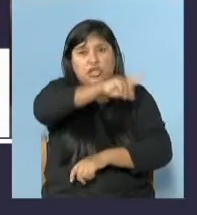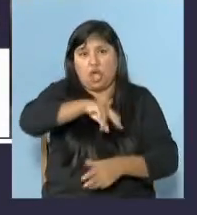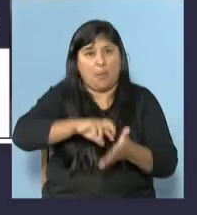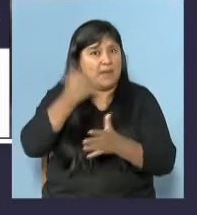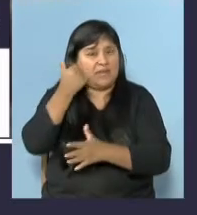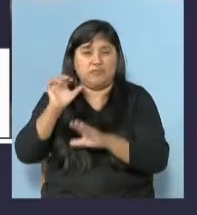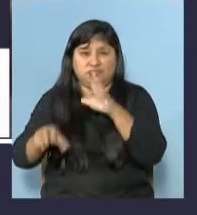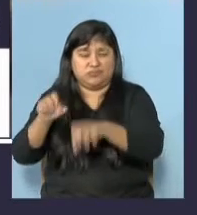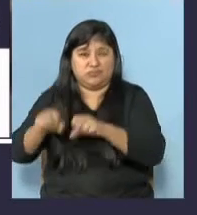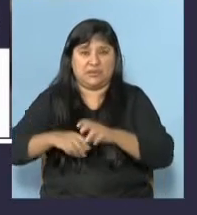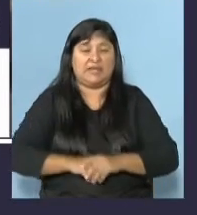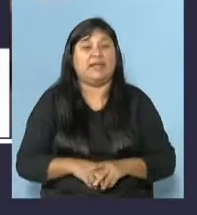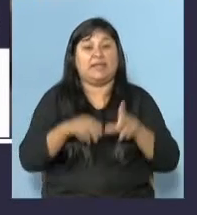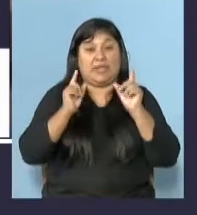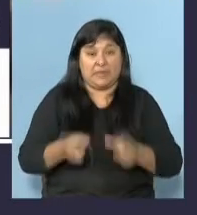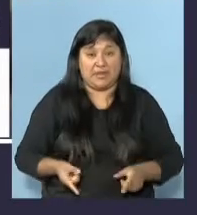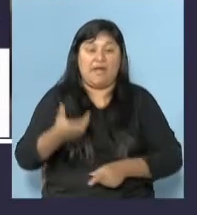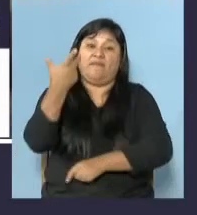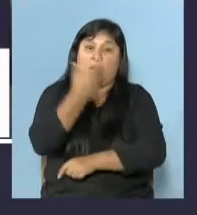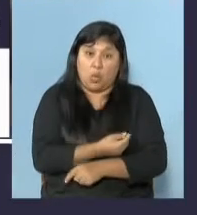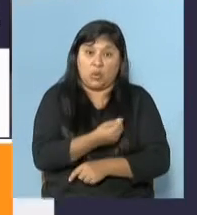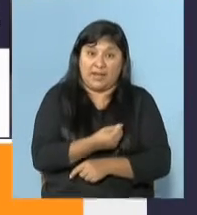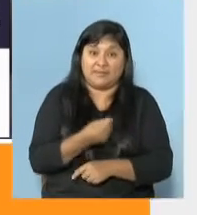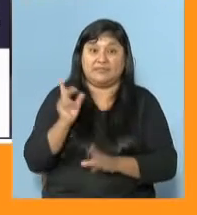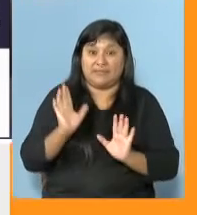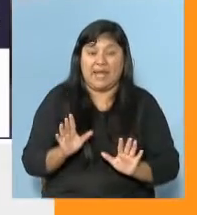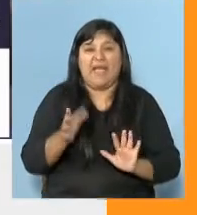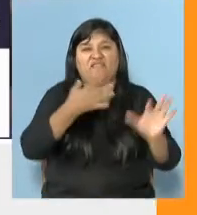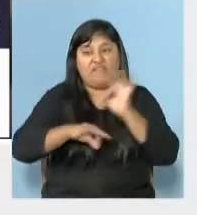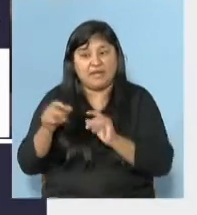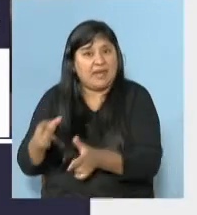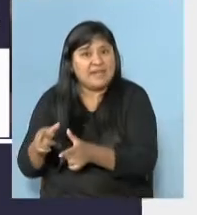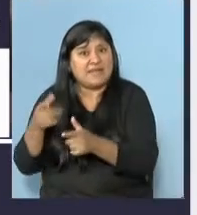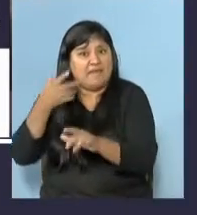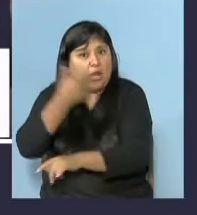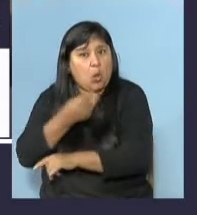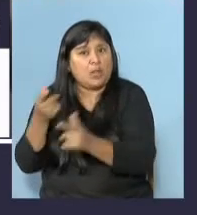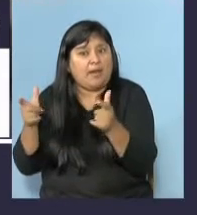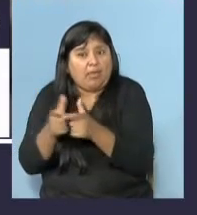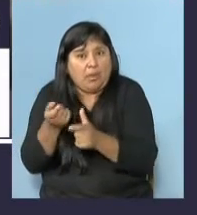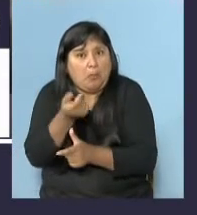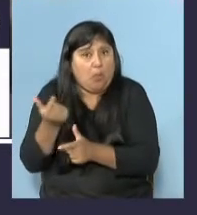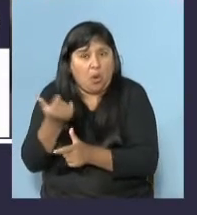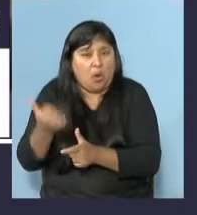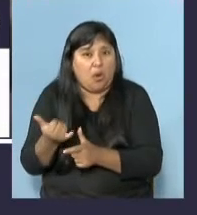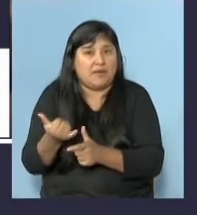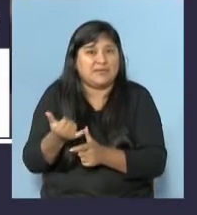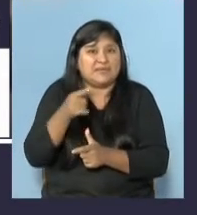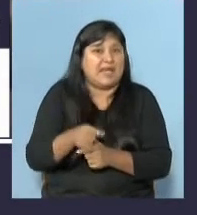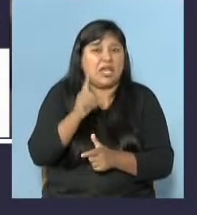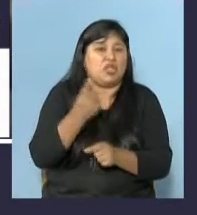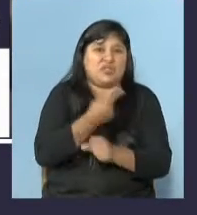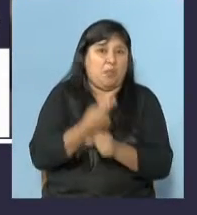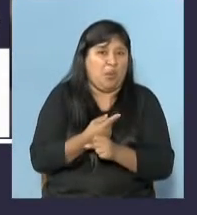la venta de vacunas, que son tan escasas en este momento, lo único que permitiría es que solo puedan acceder quienes tienen dinero